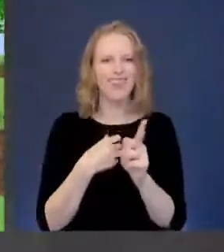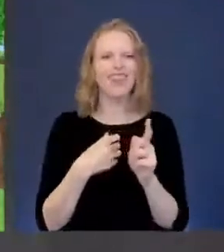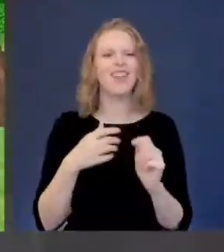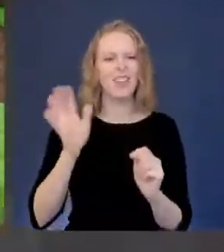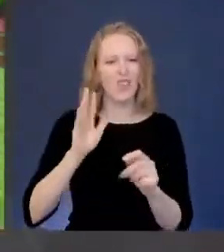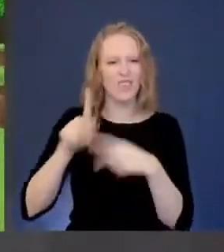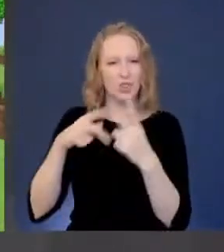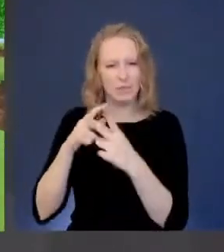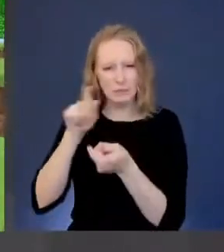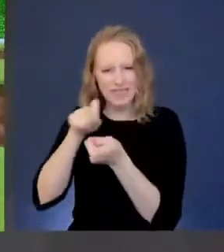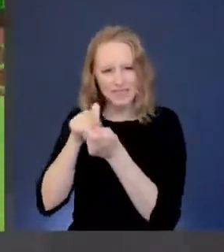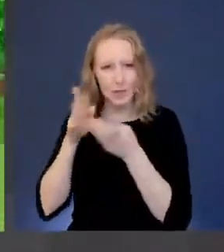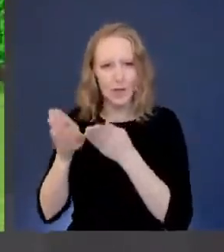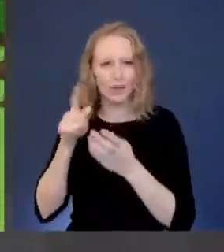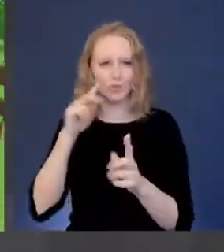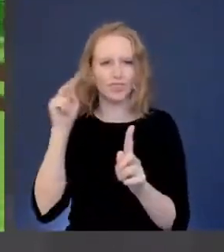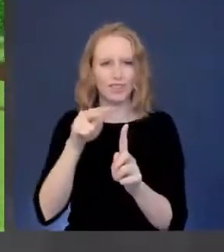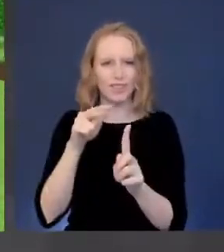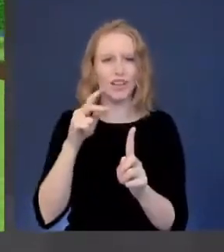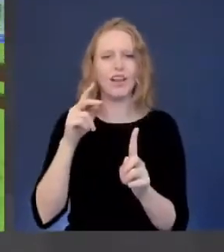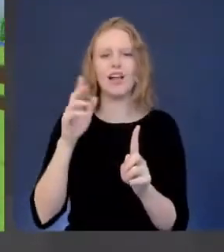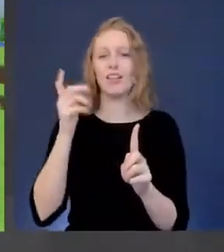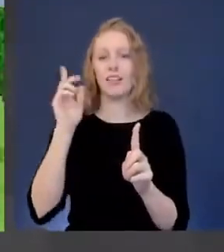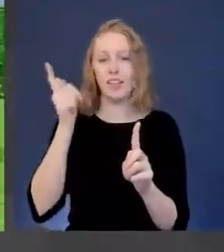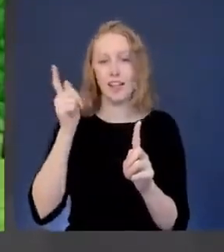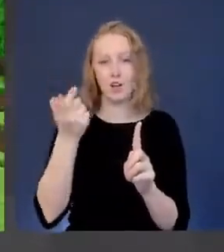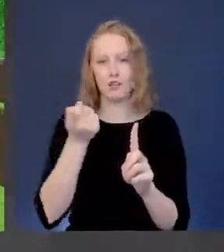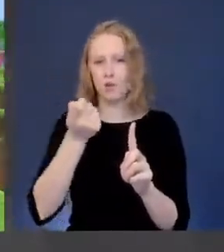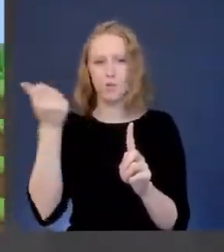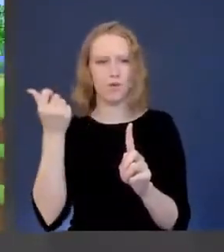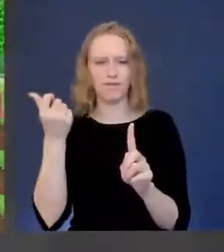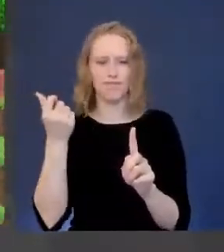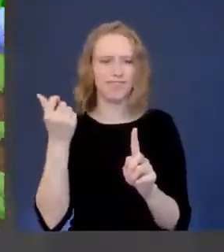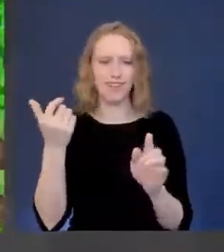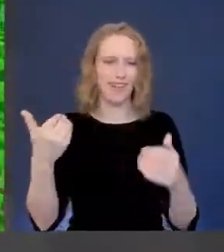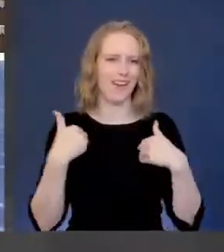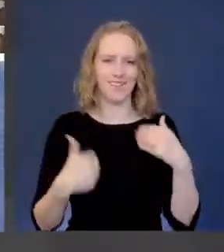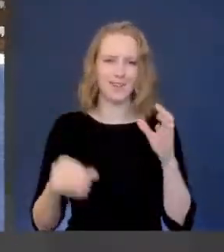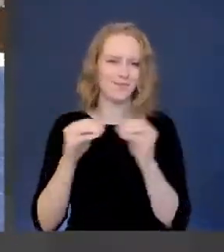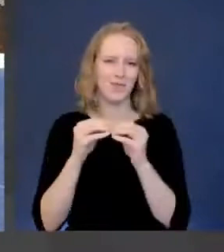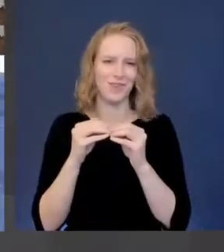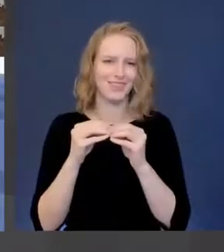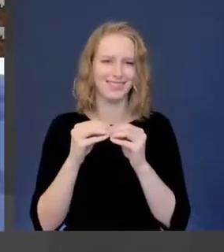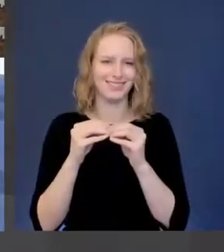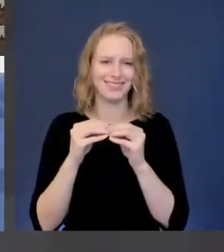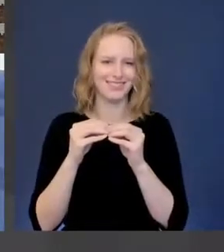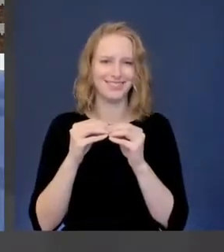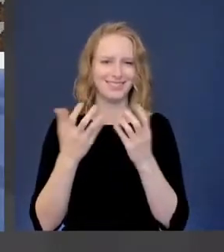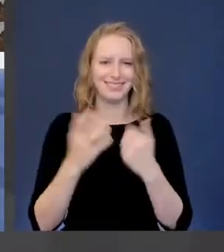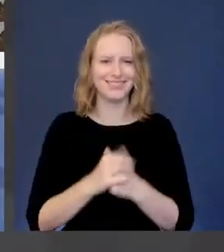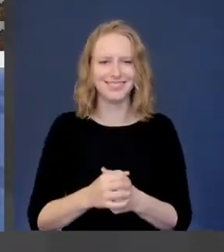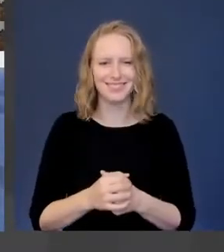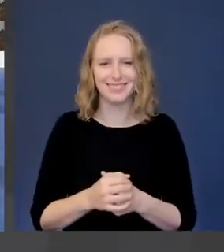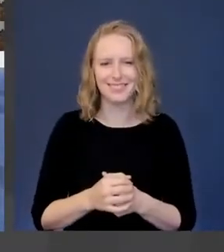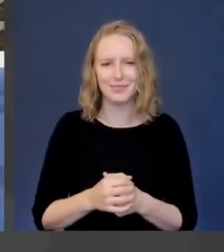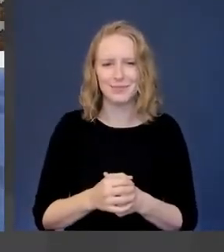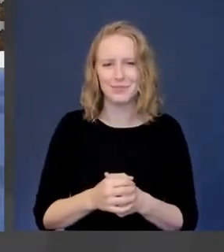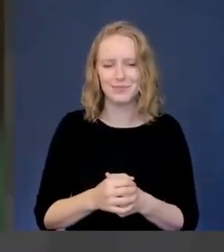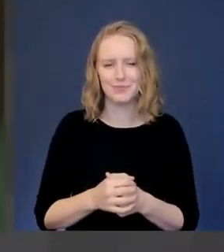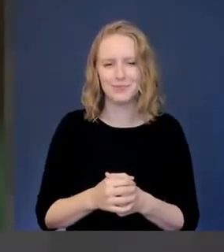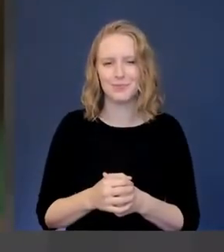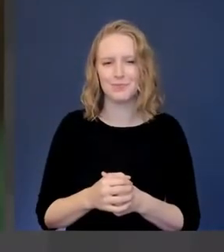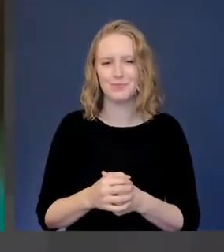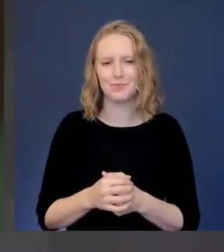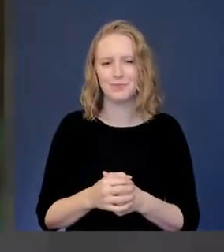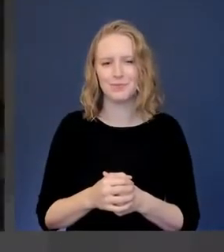de Minecraft, y después de ello ya nunca volvió a existir en el juego. En el año de 2010, en la actualización